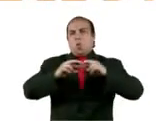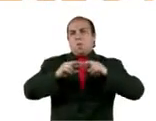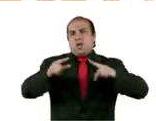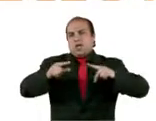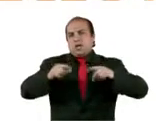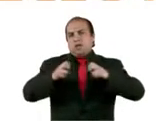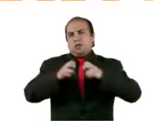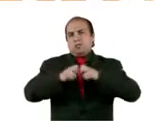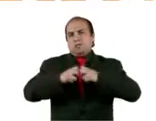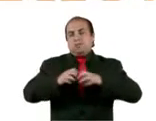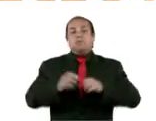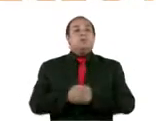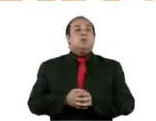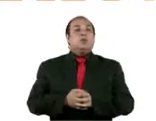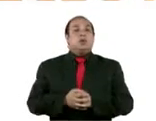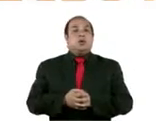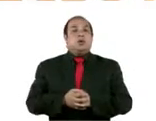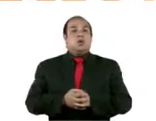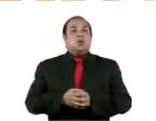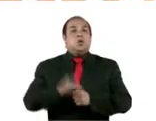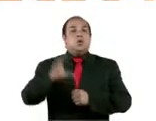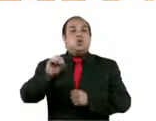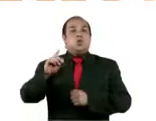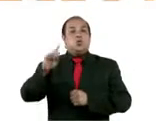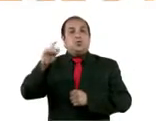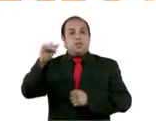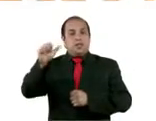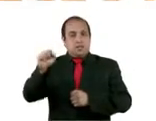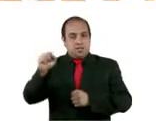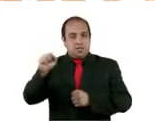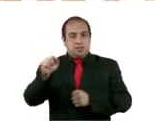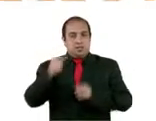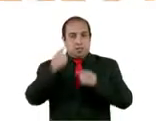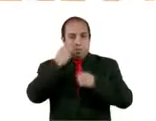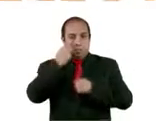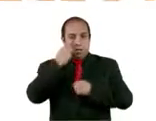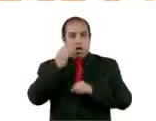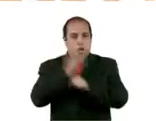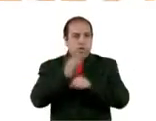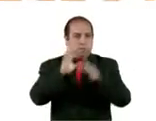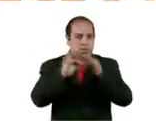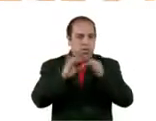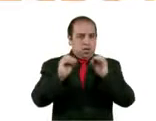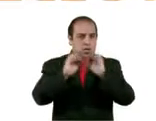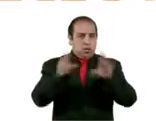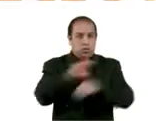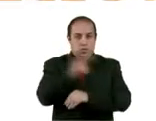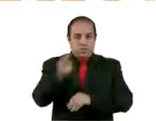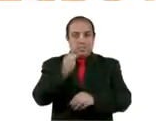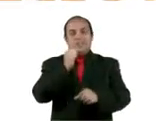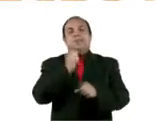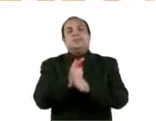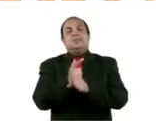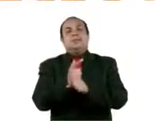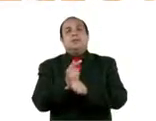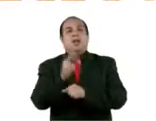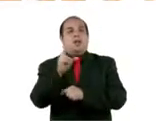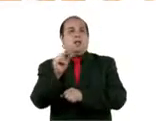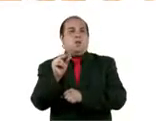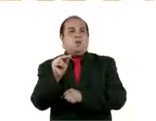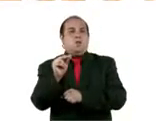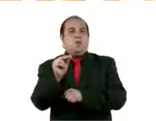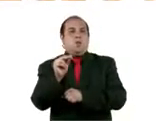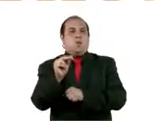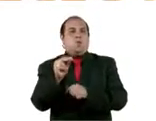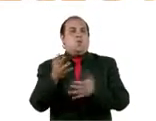múltiple, condropatías severas. En el caso de las visuales, estoy ilustrando para que ustedes vean que no es, digamos,